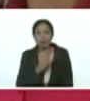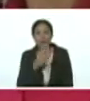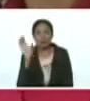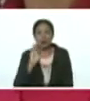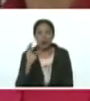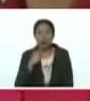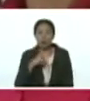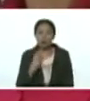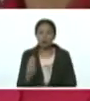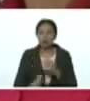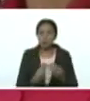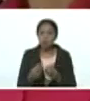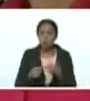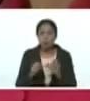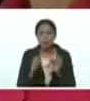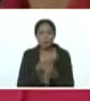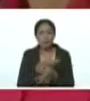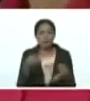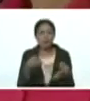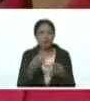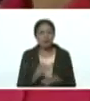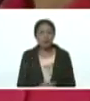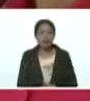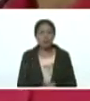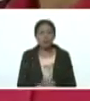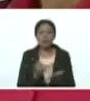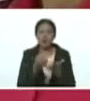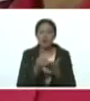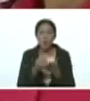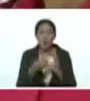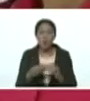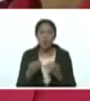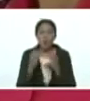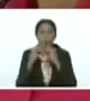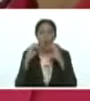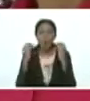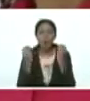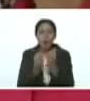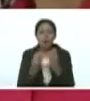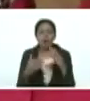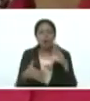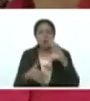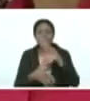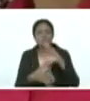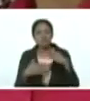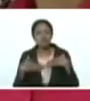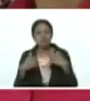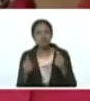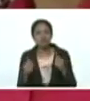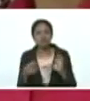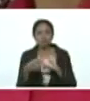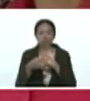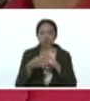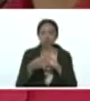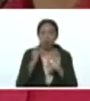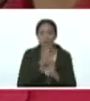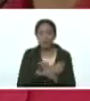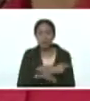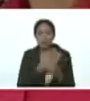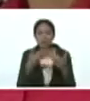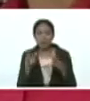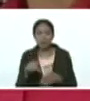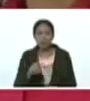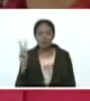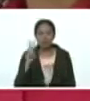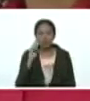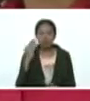cómo funciona de manera perfecta esta cooperación de la Organización Panamericana de la Salud con los hospitales públicos de